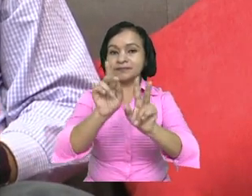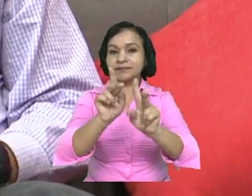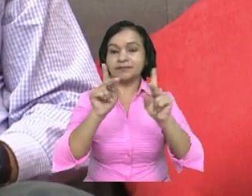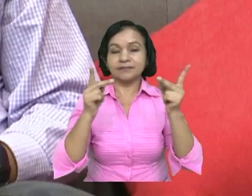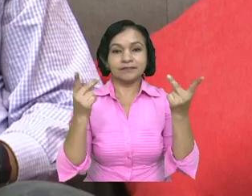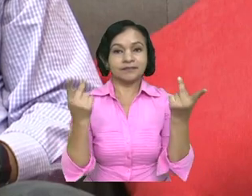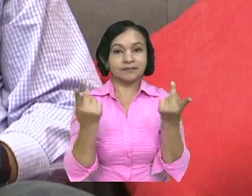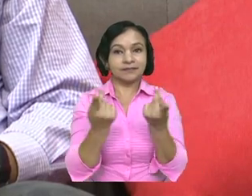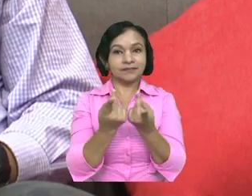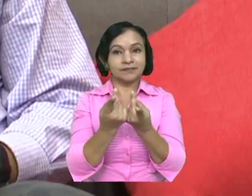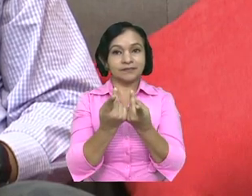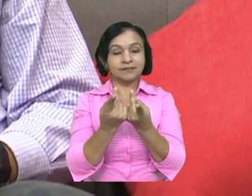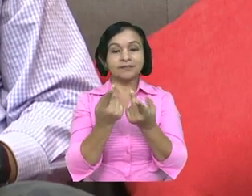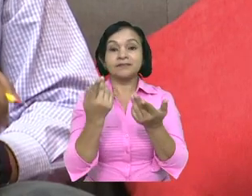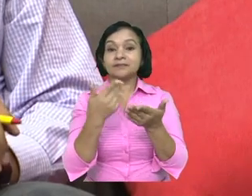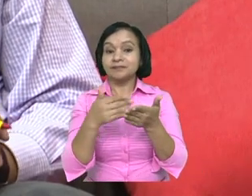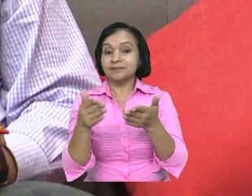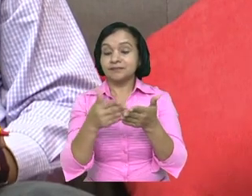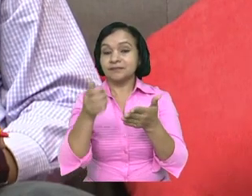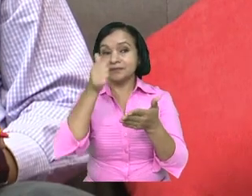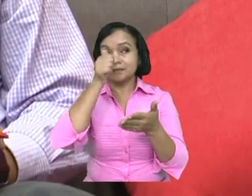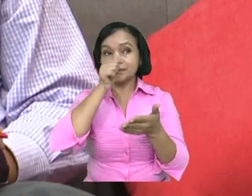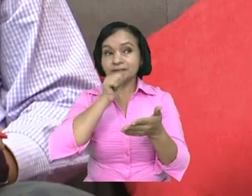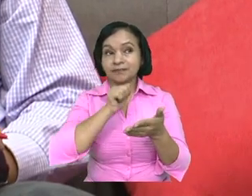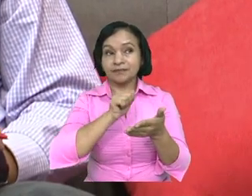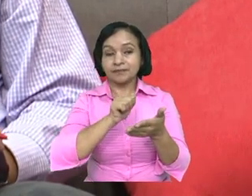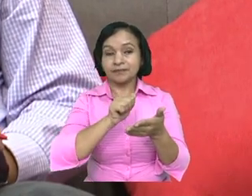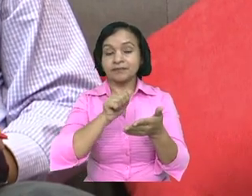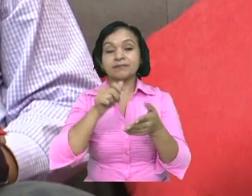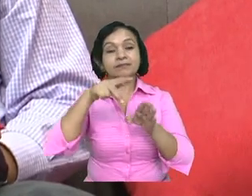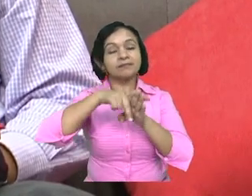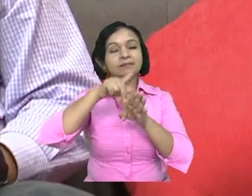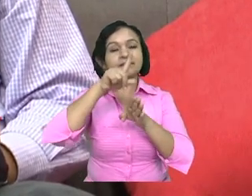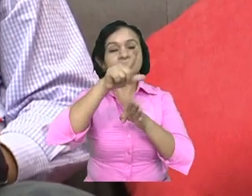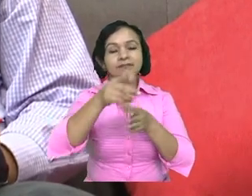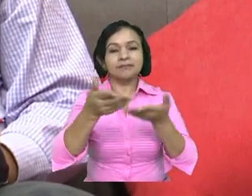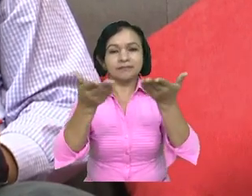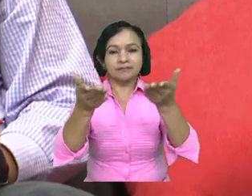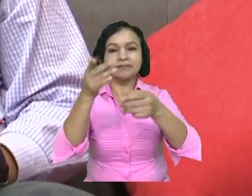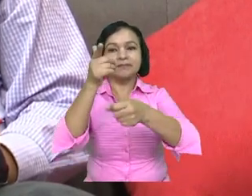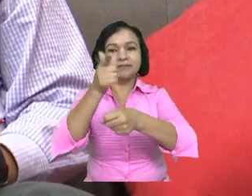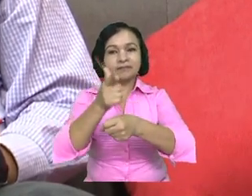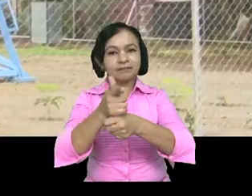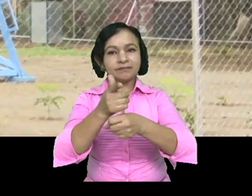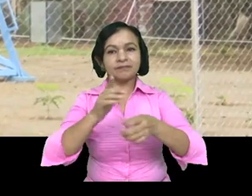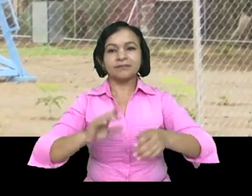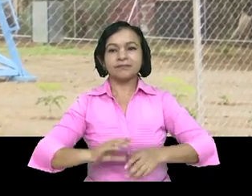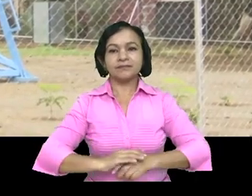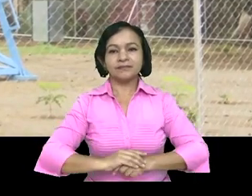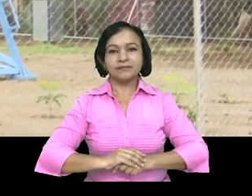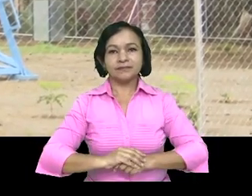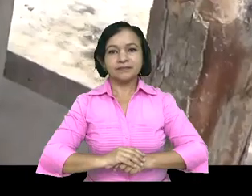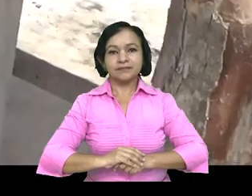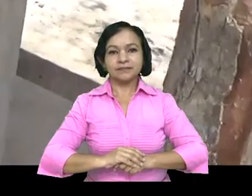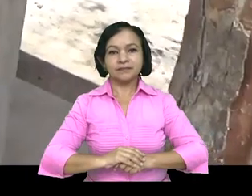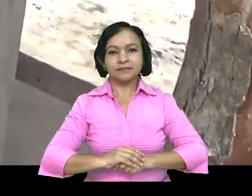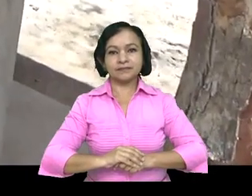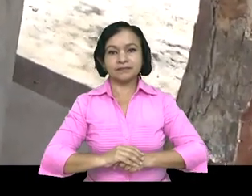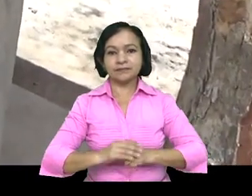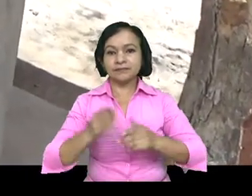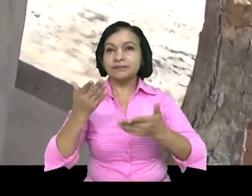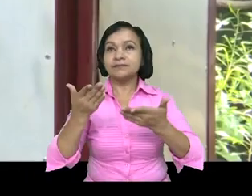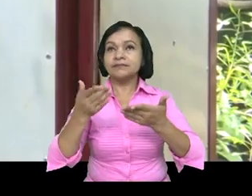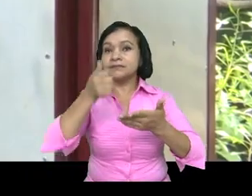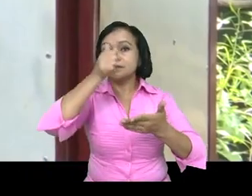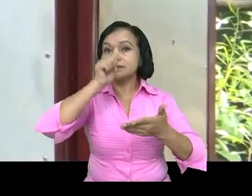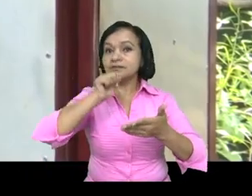¿no? Acceso al agua potable y al saneamiento en el área rural. Adelante con el reportaje, por favor. El acceso al